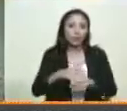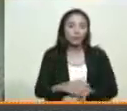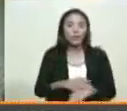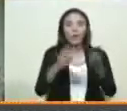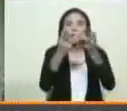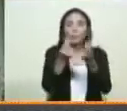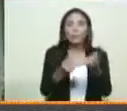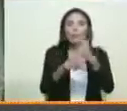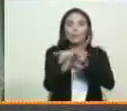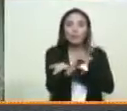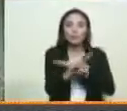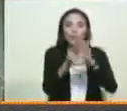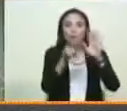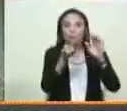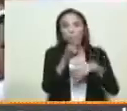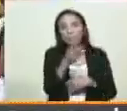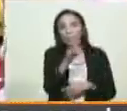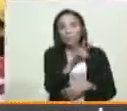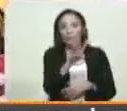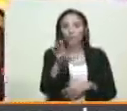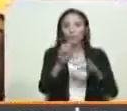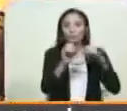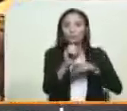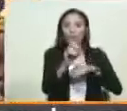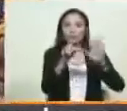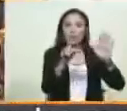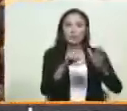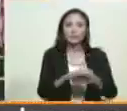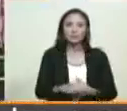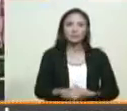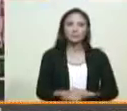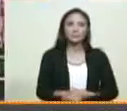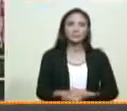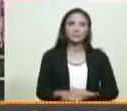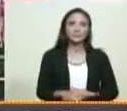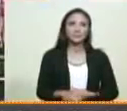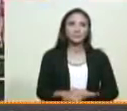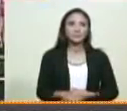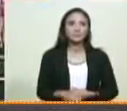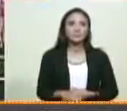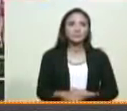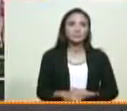2406, ¿usted lo ha hecho? Sí. Tienen que hacerlo ahora otra vez.